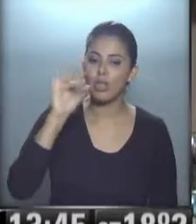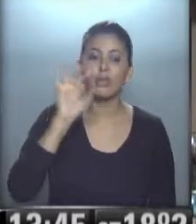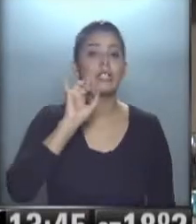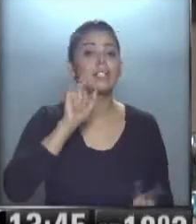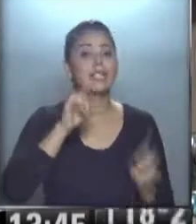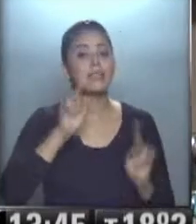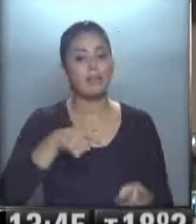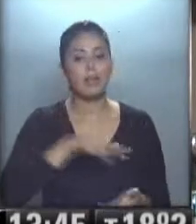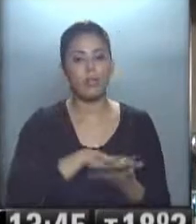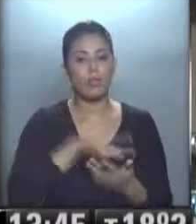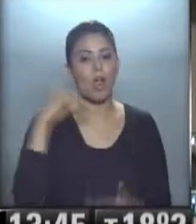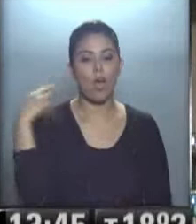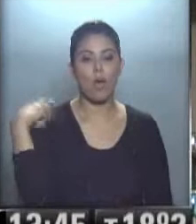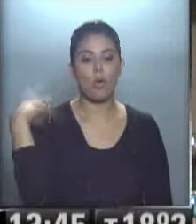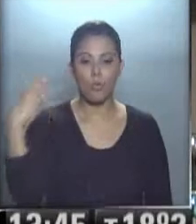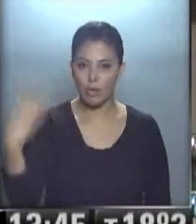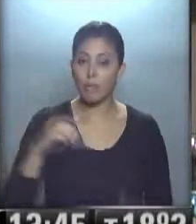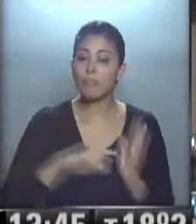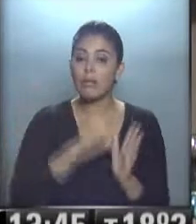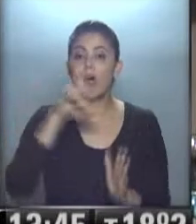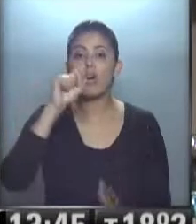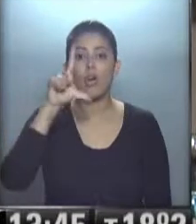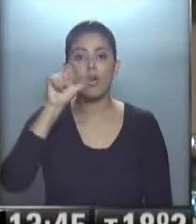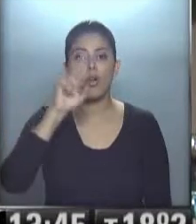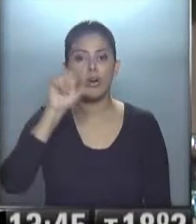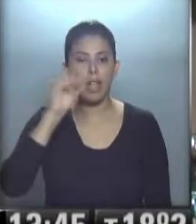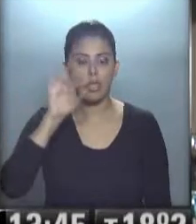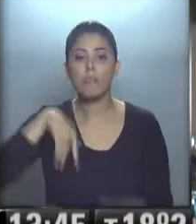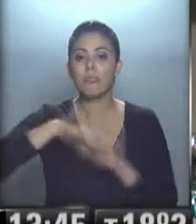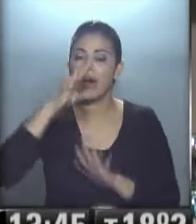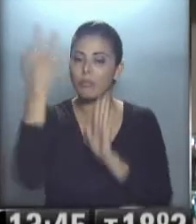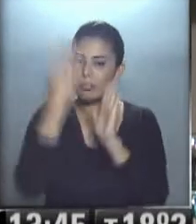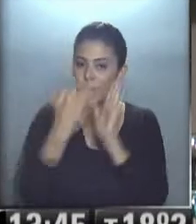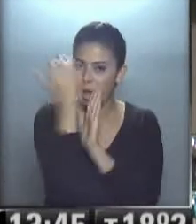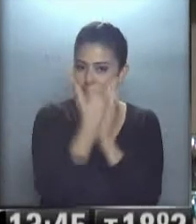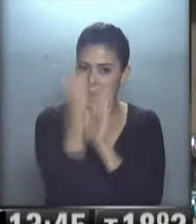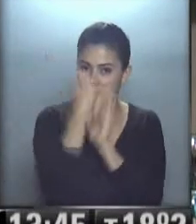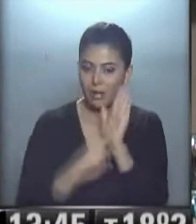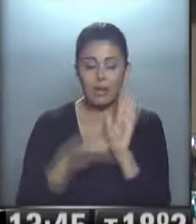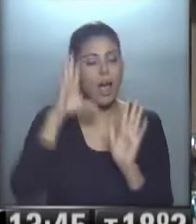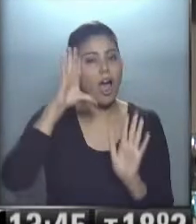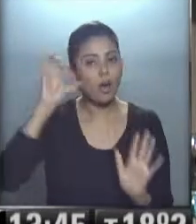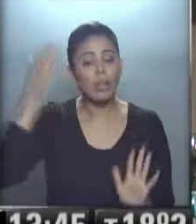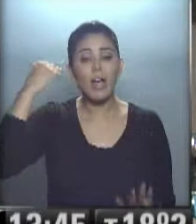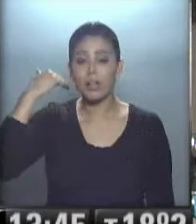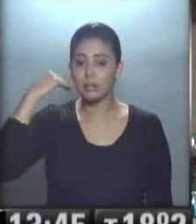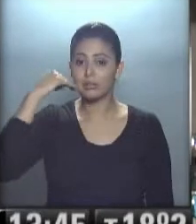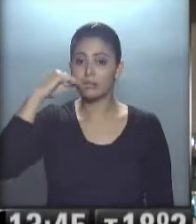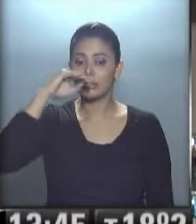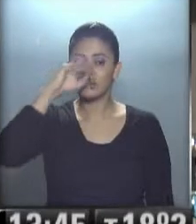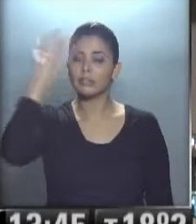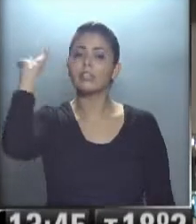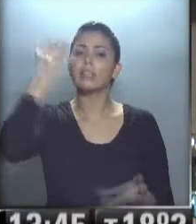en el estado de washington pero el colorado es mucho más completa esta legalización regulación recordemos que fue votada por un plebiscito